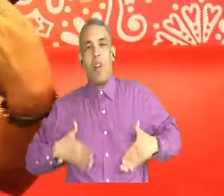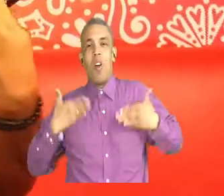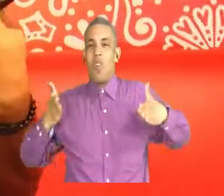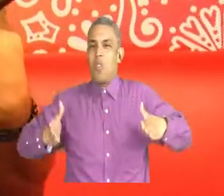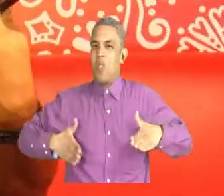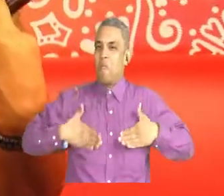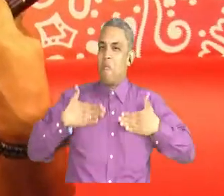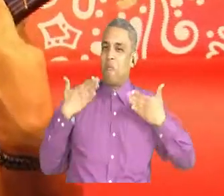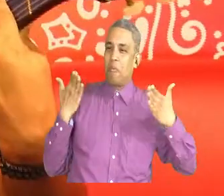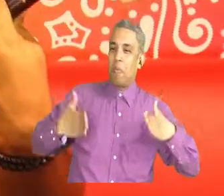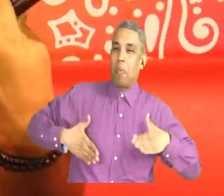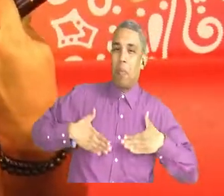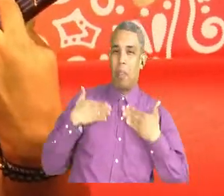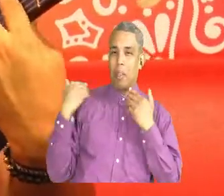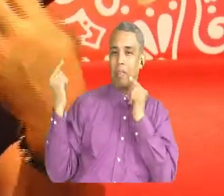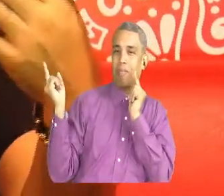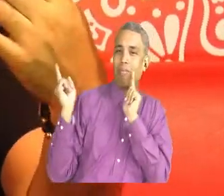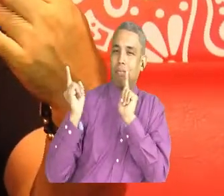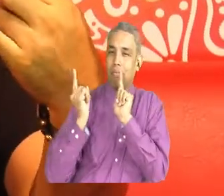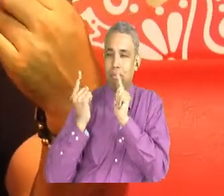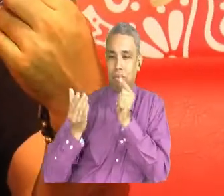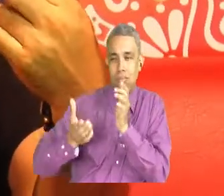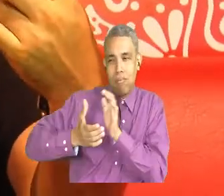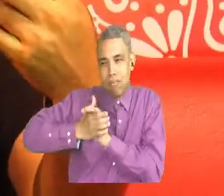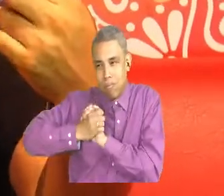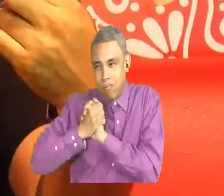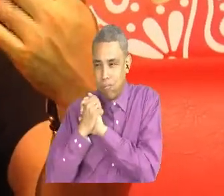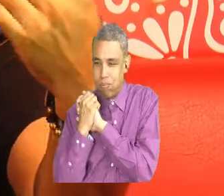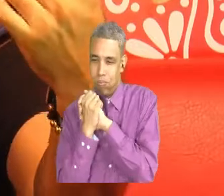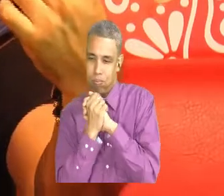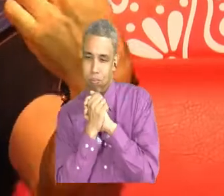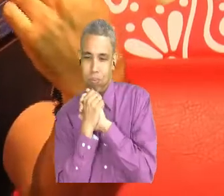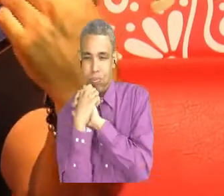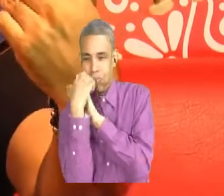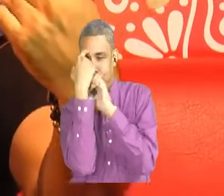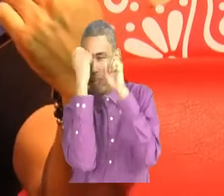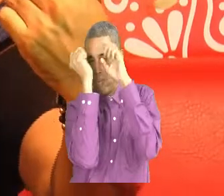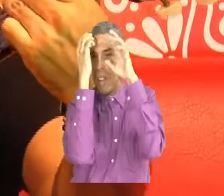pasan las horas, porque tienes todo lo que me enamora.